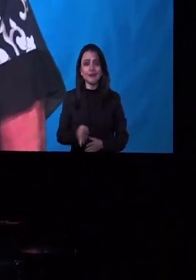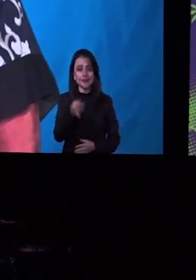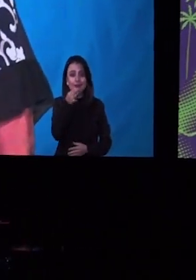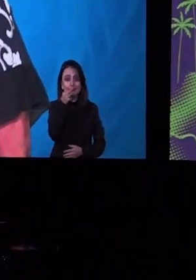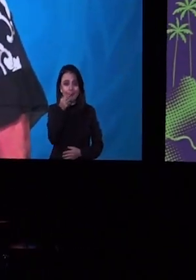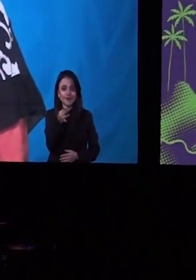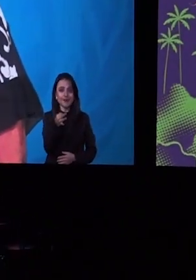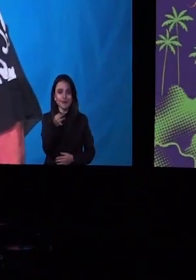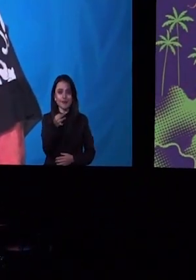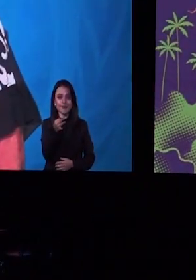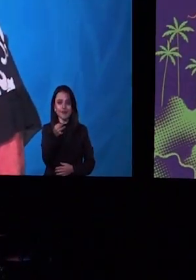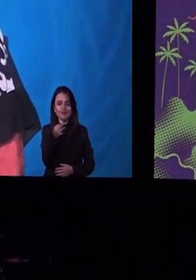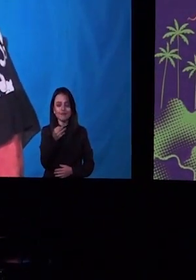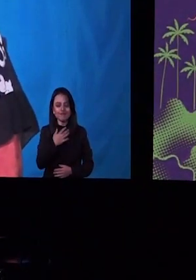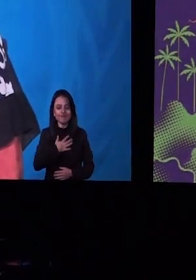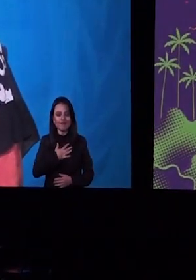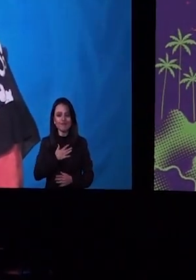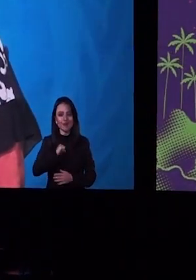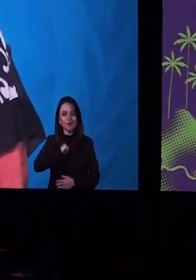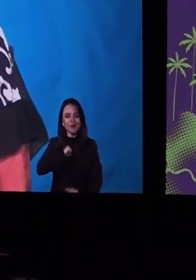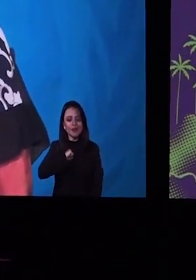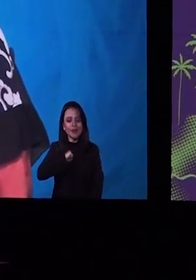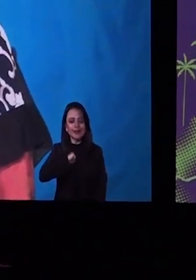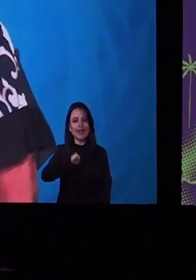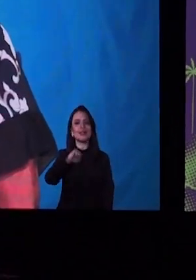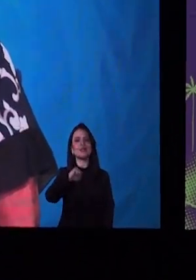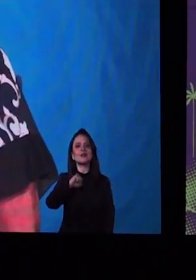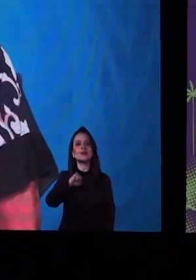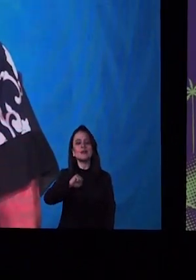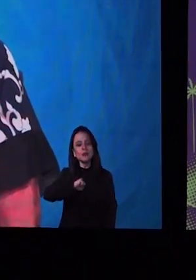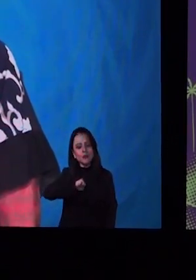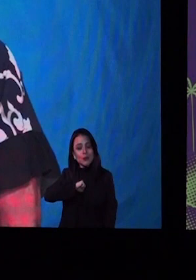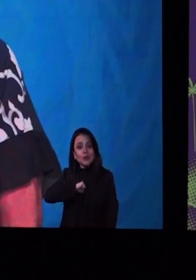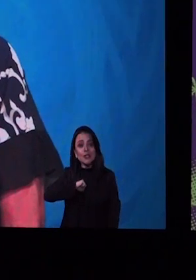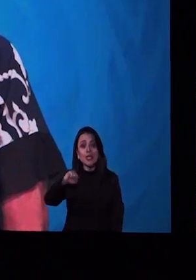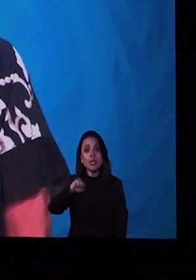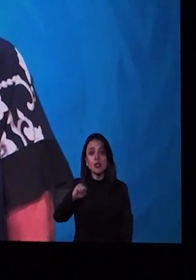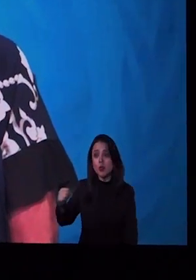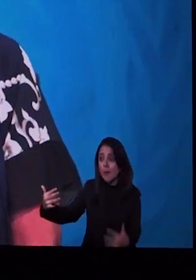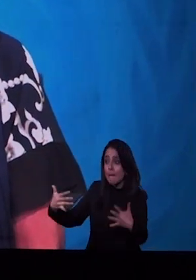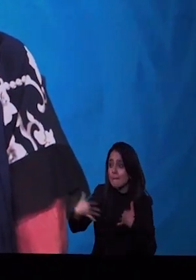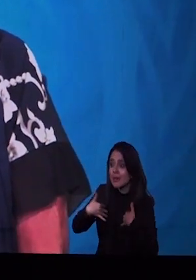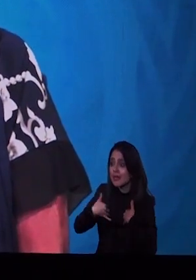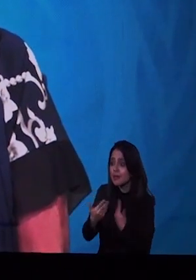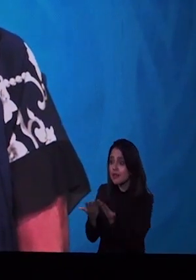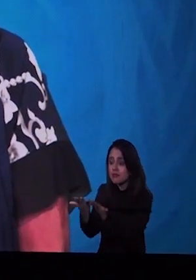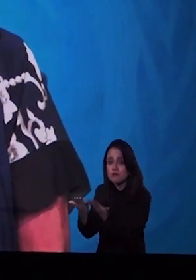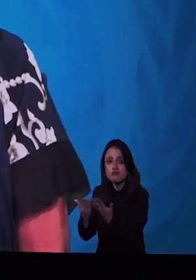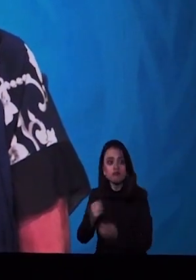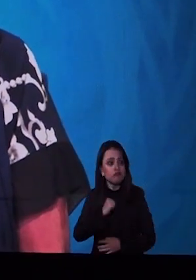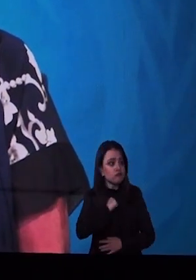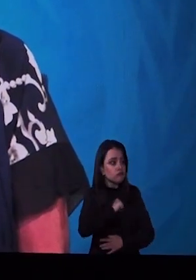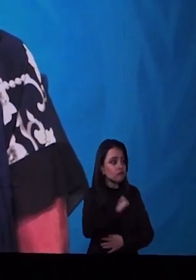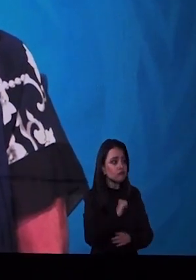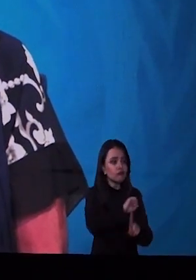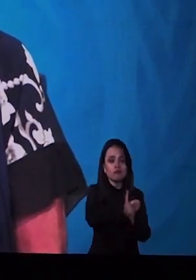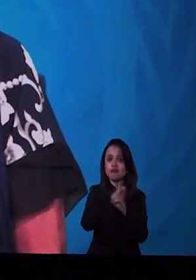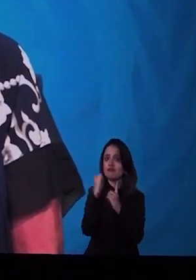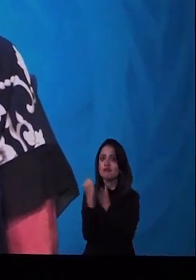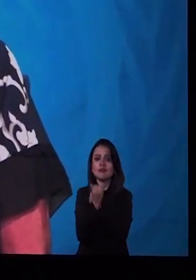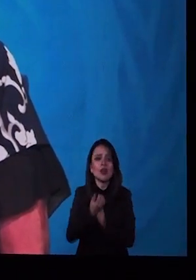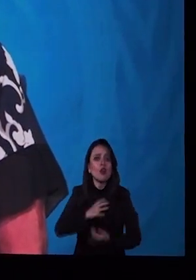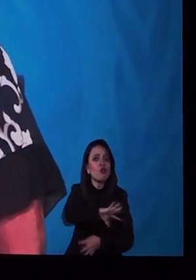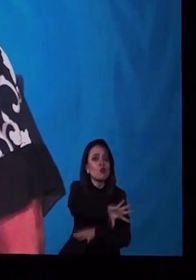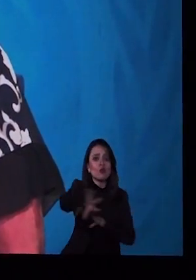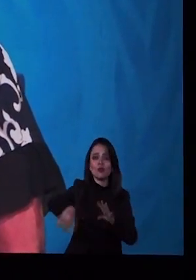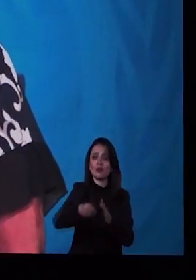derecho imprescriptible y transformador, tanto para las víctimas como para la sociedad en general. Más allá de ese hecho, la verdad abre